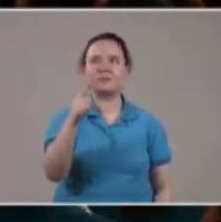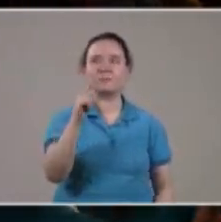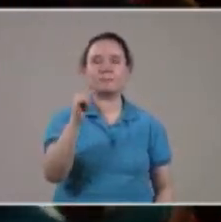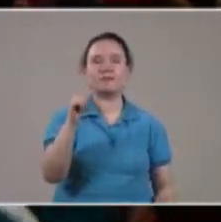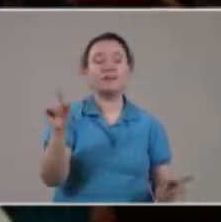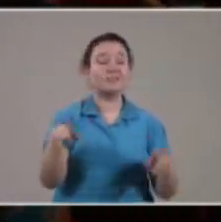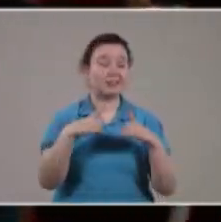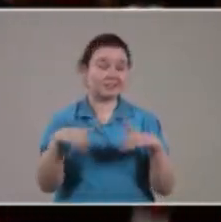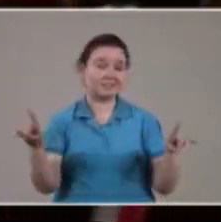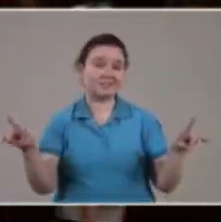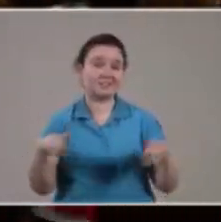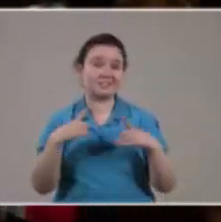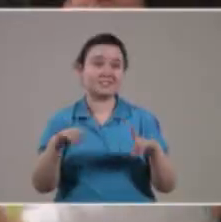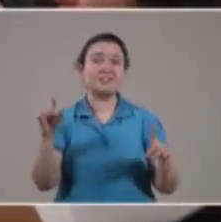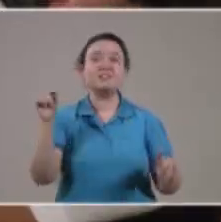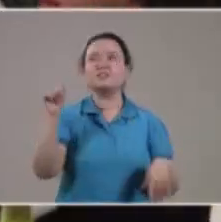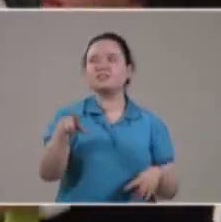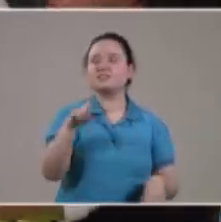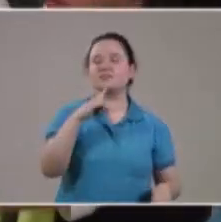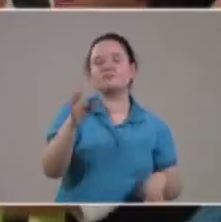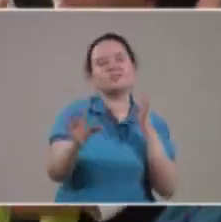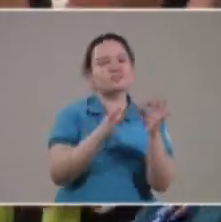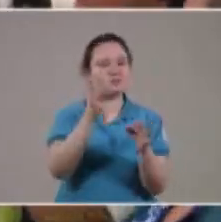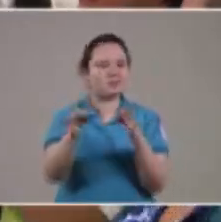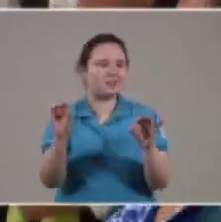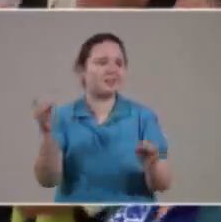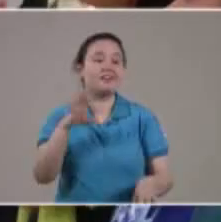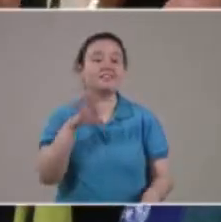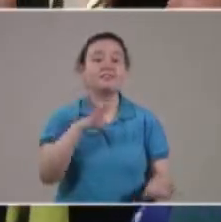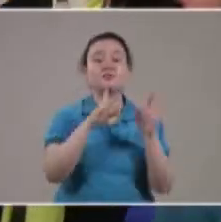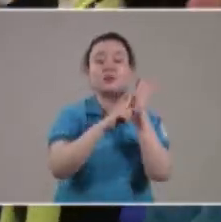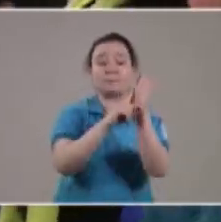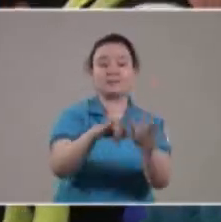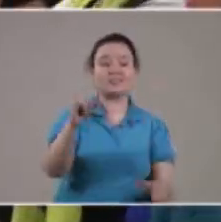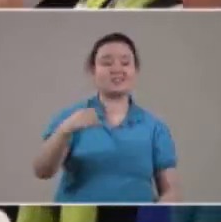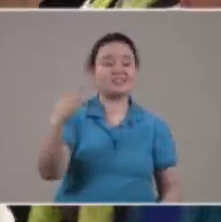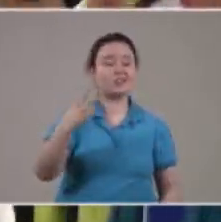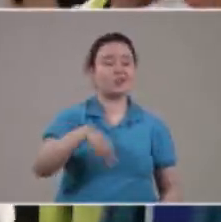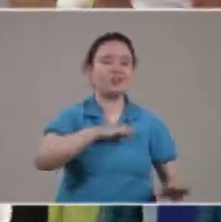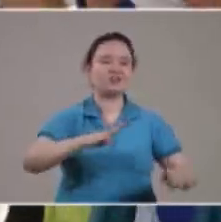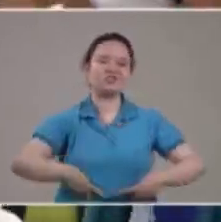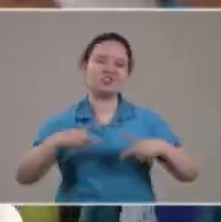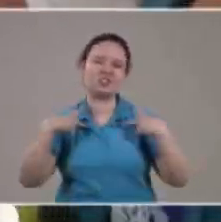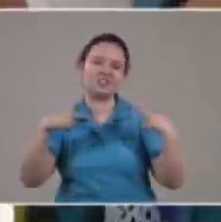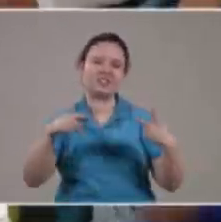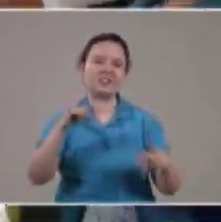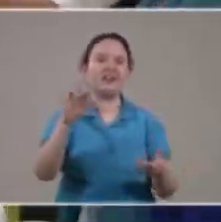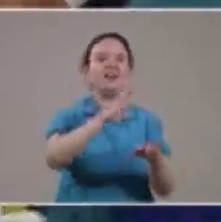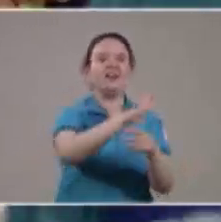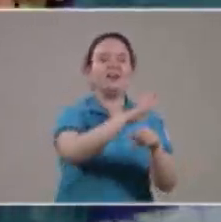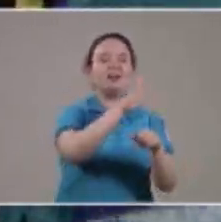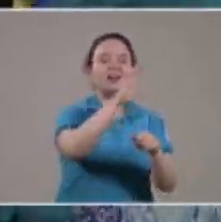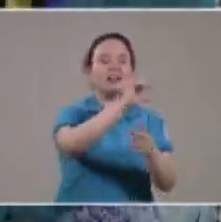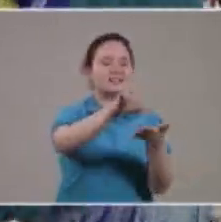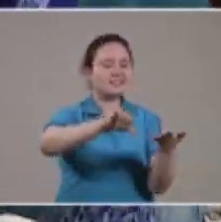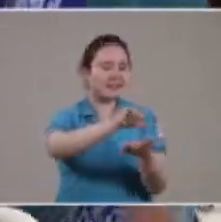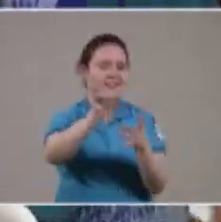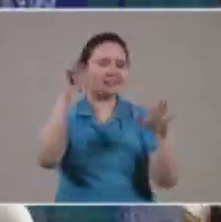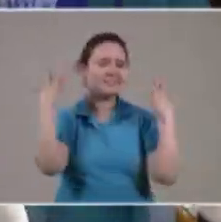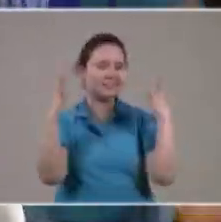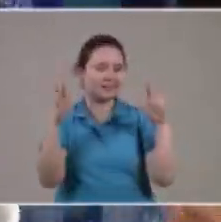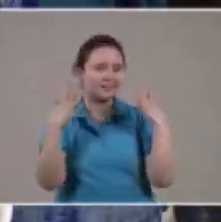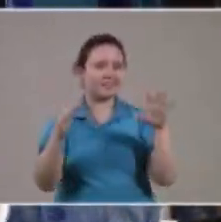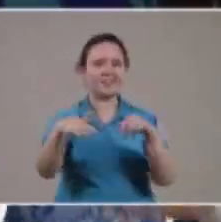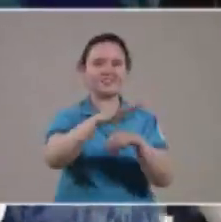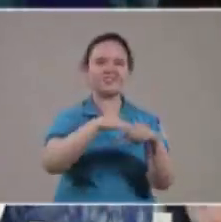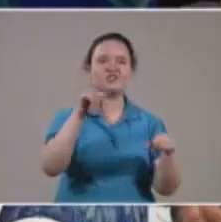arca. Tenemos la presencia en nuestras vidas. El óleo de alegría sobre